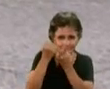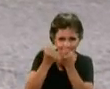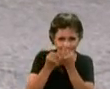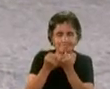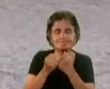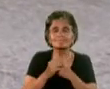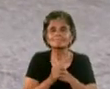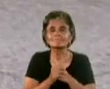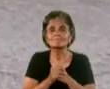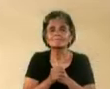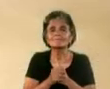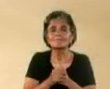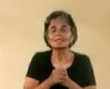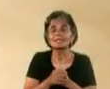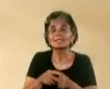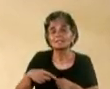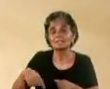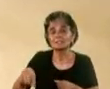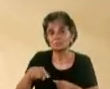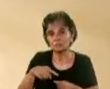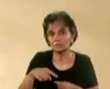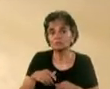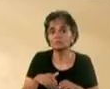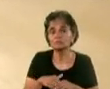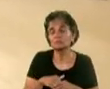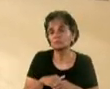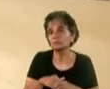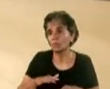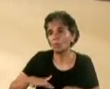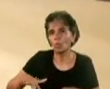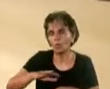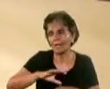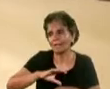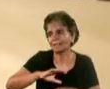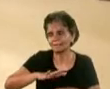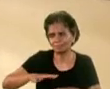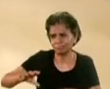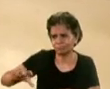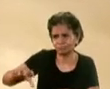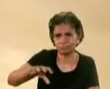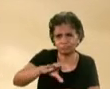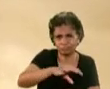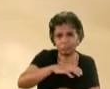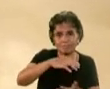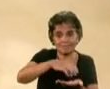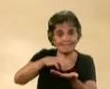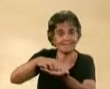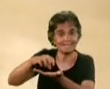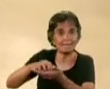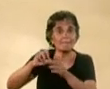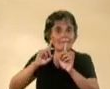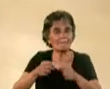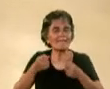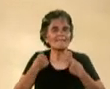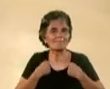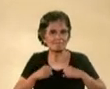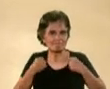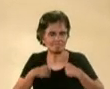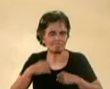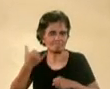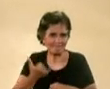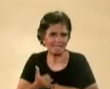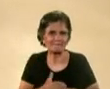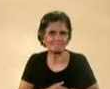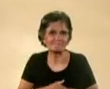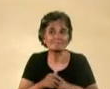Bueno, y así también nosotros los extendemos con las actividades para toda la periferia. En cada uno de los CAPs tenemos cada una de las disciplinas. Así que